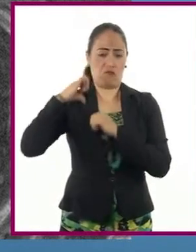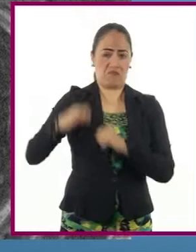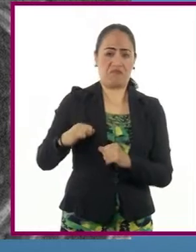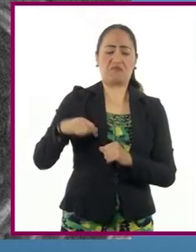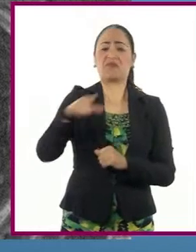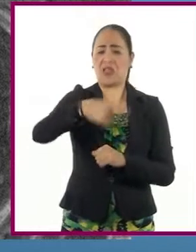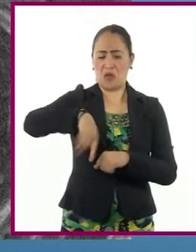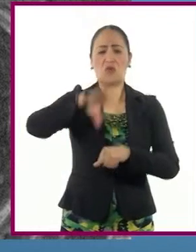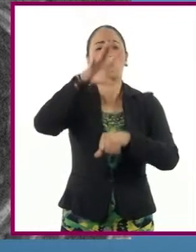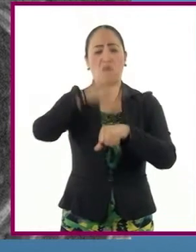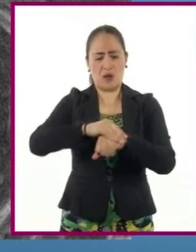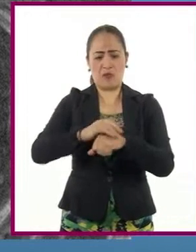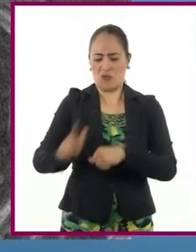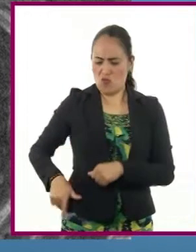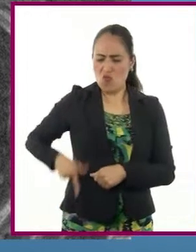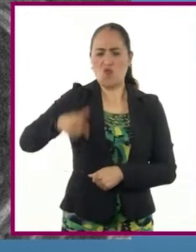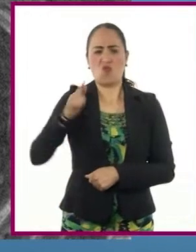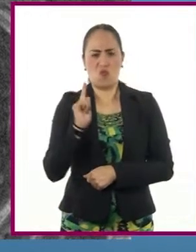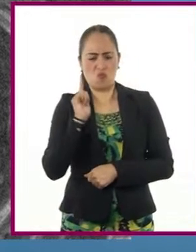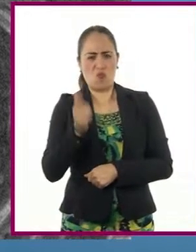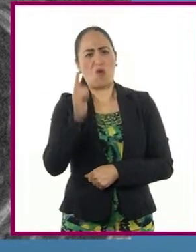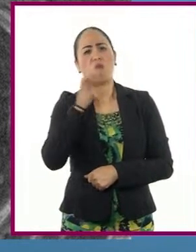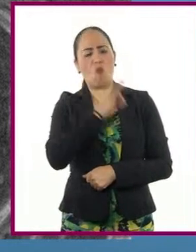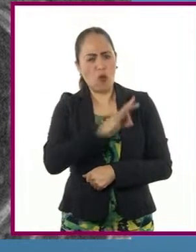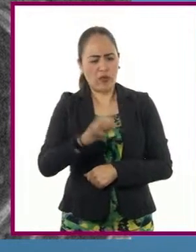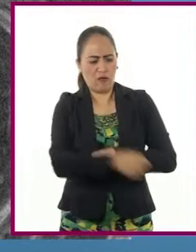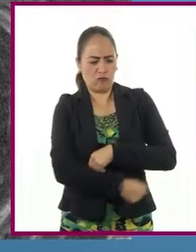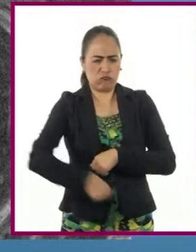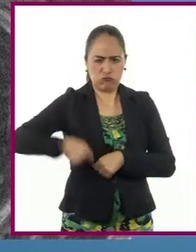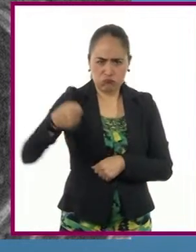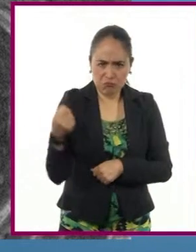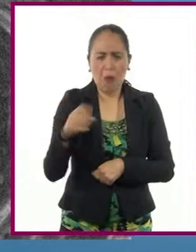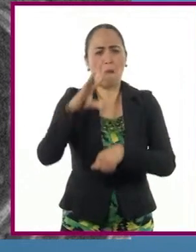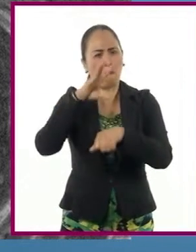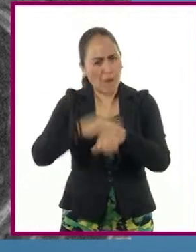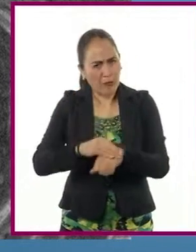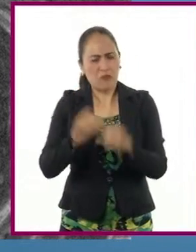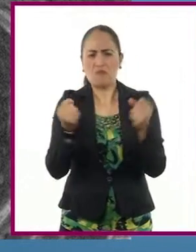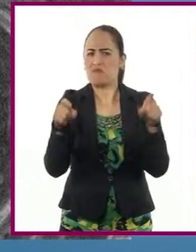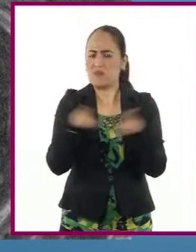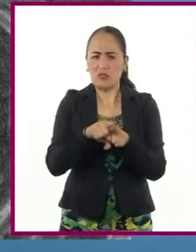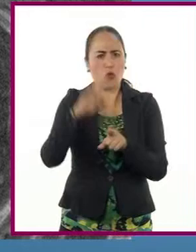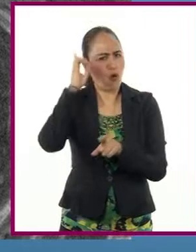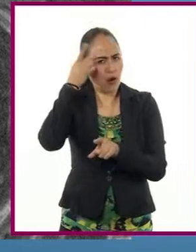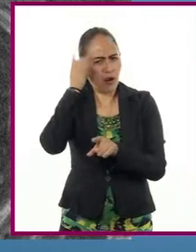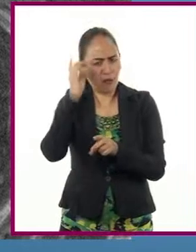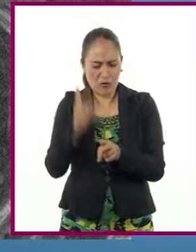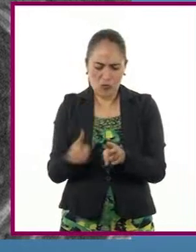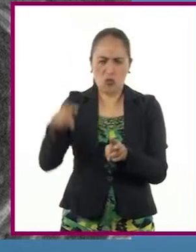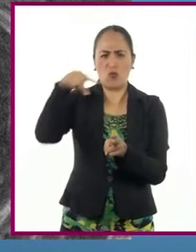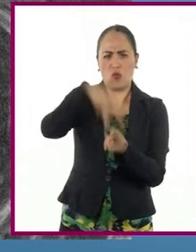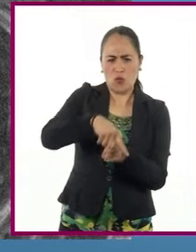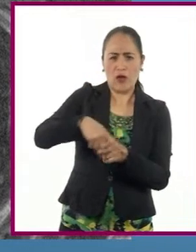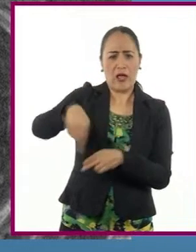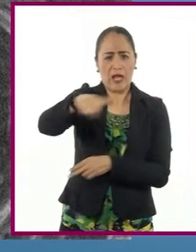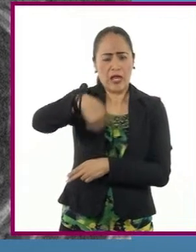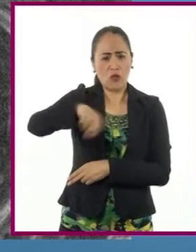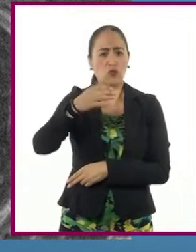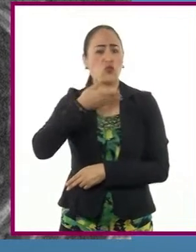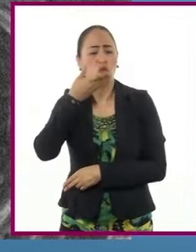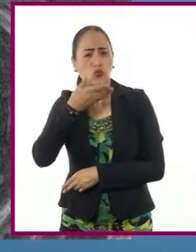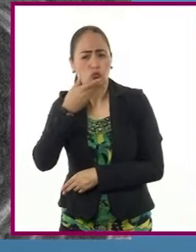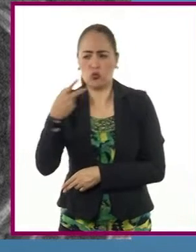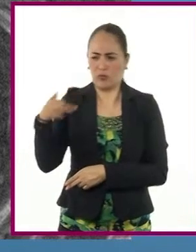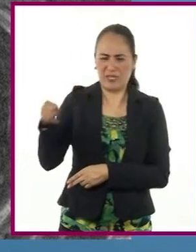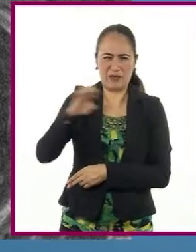llevar armas de fuego y espadas y podían montar a caballo. Estaban muy hispanizados en su